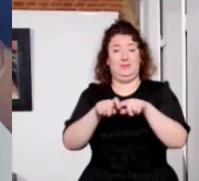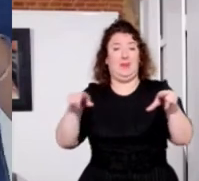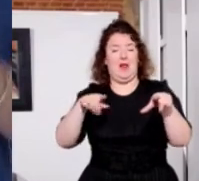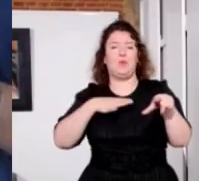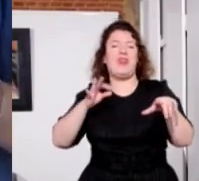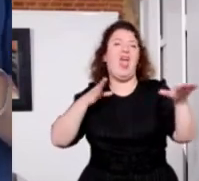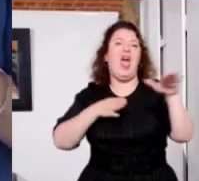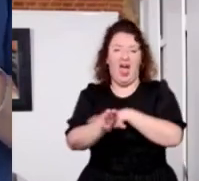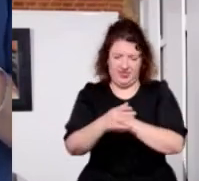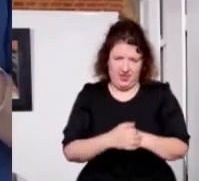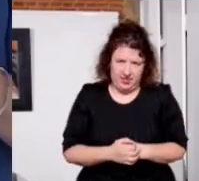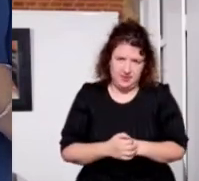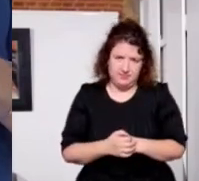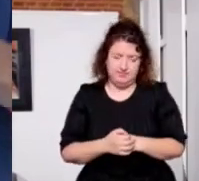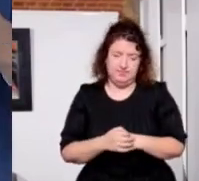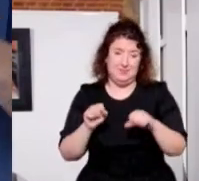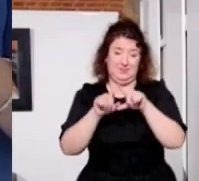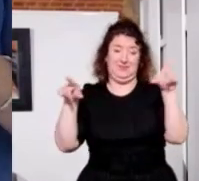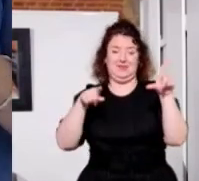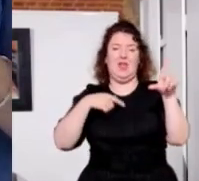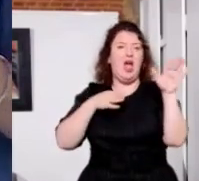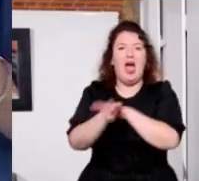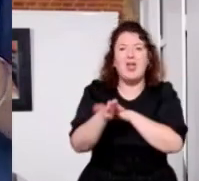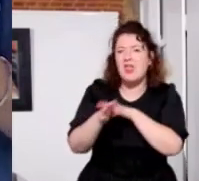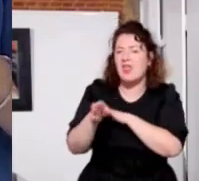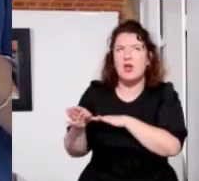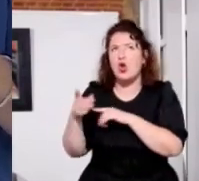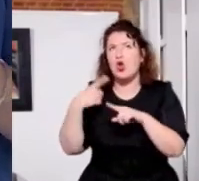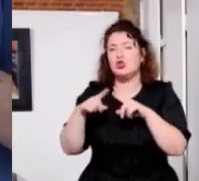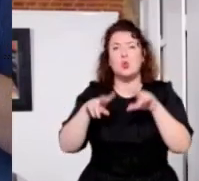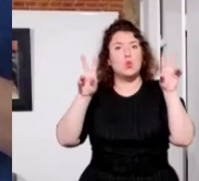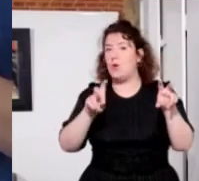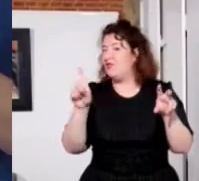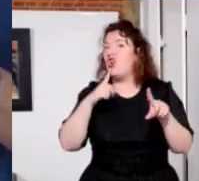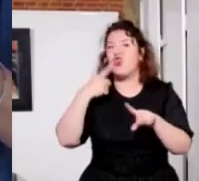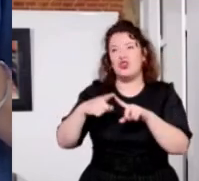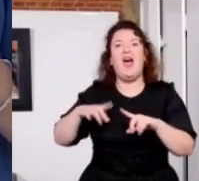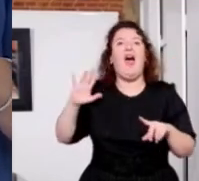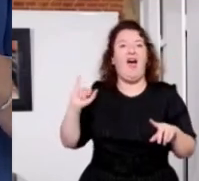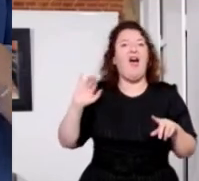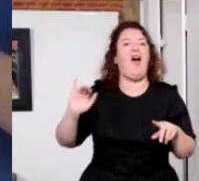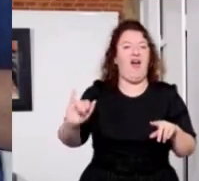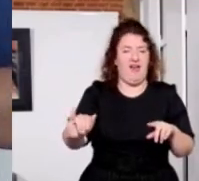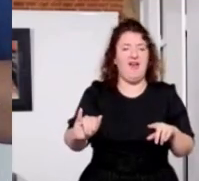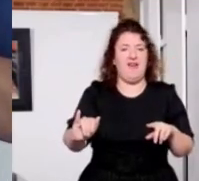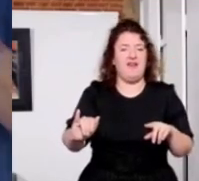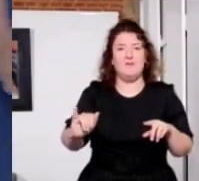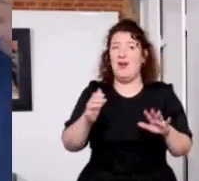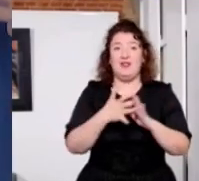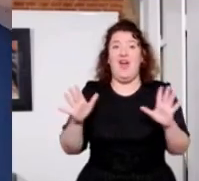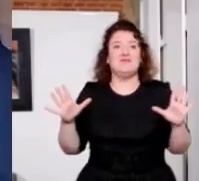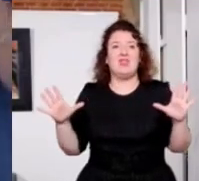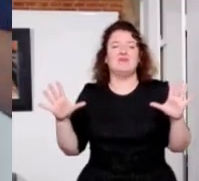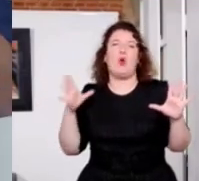las puertas a cosas no nuevas, sino cosas que ya existen, pero que estarán todas